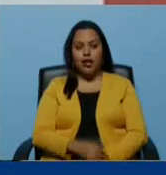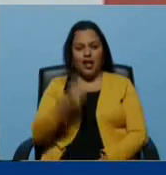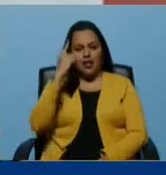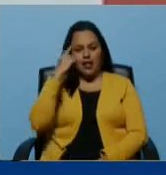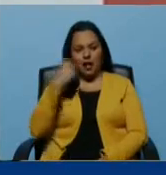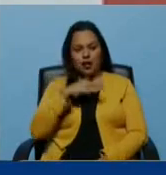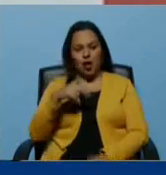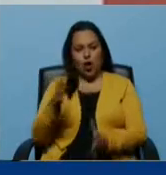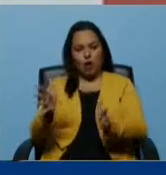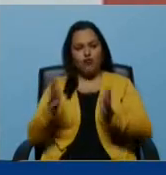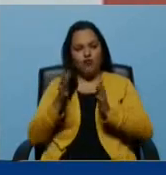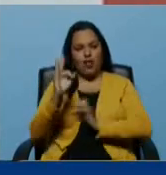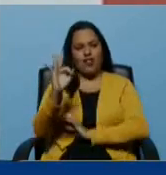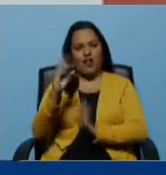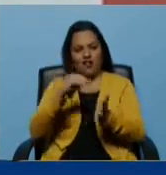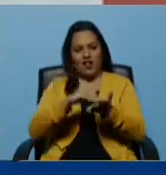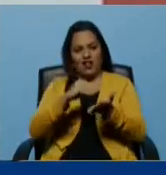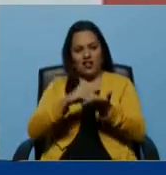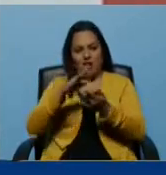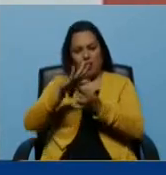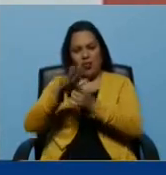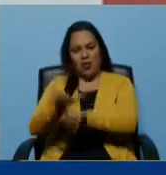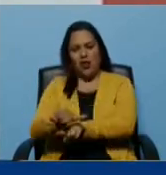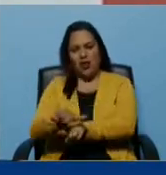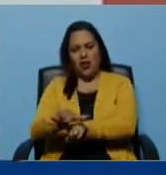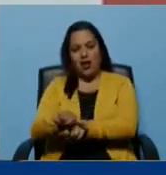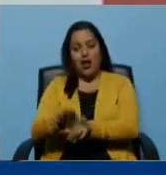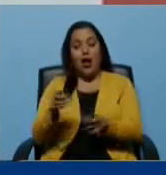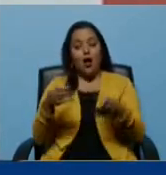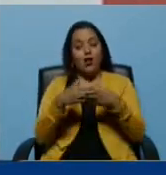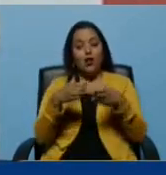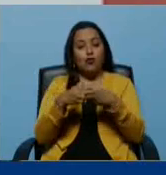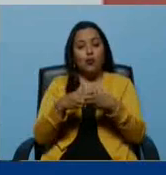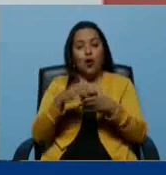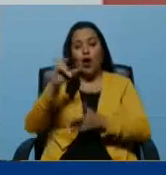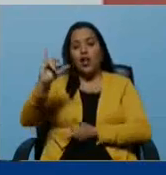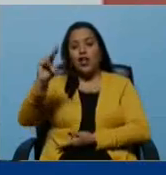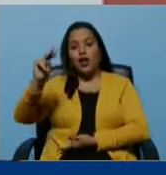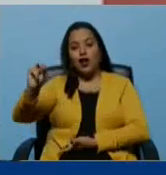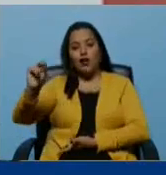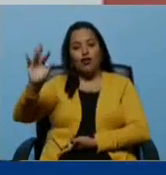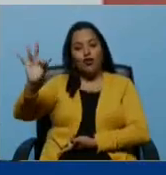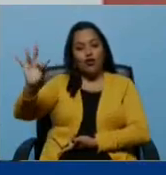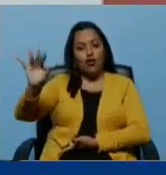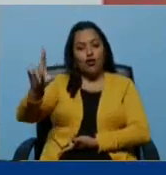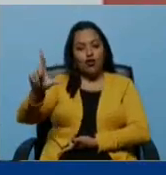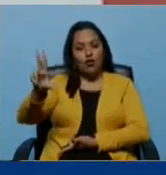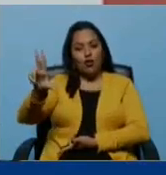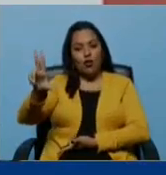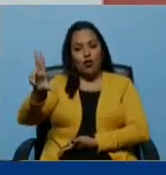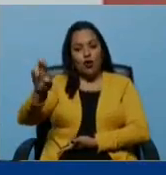derrota. Derrotamos a los influencers de Miami, quedaron knockout.